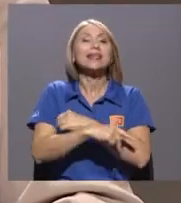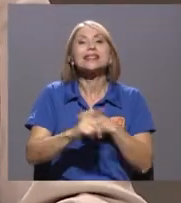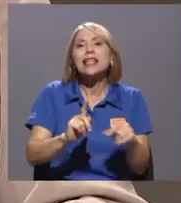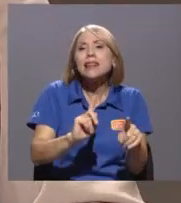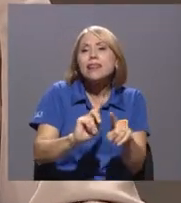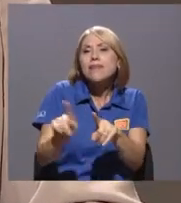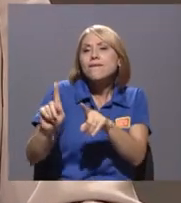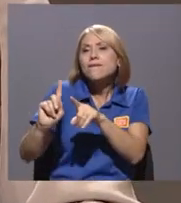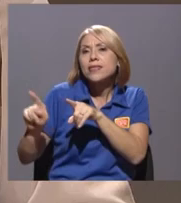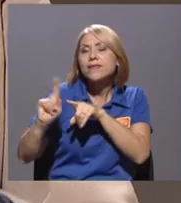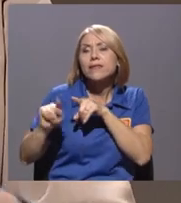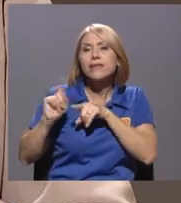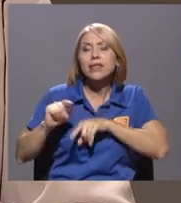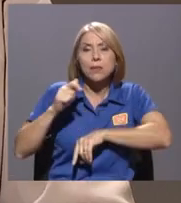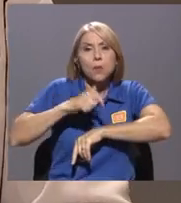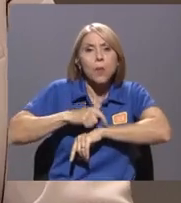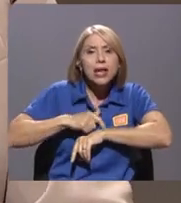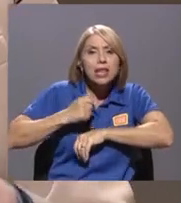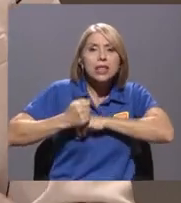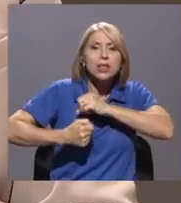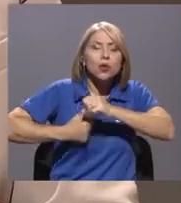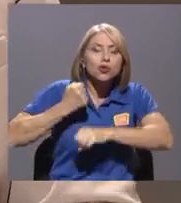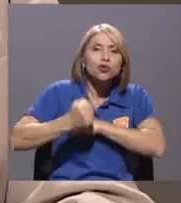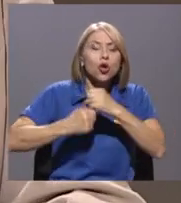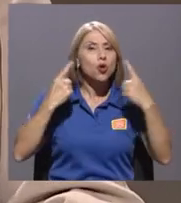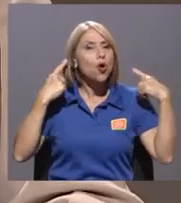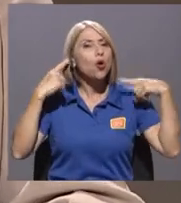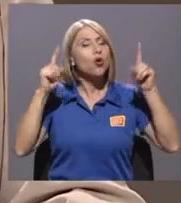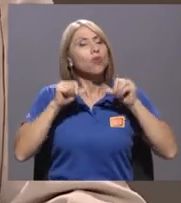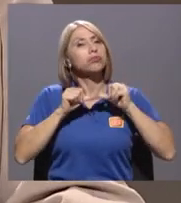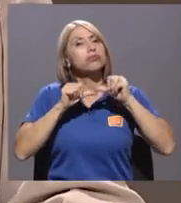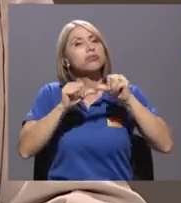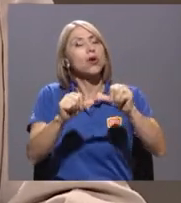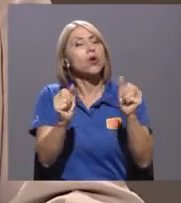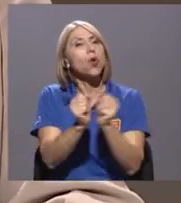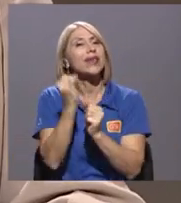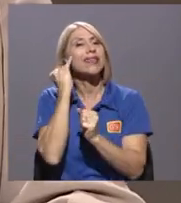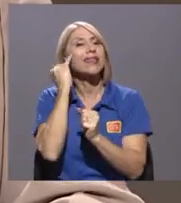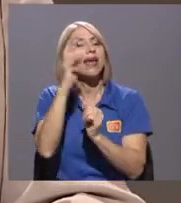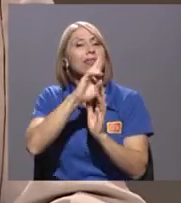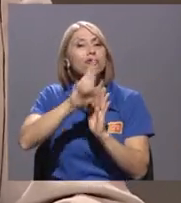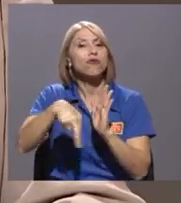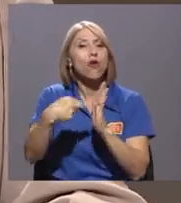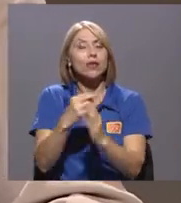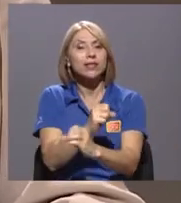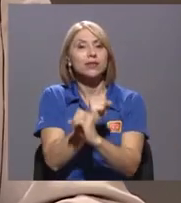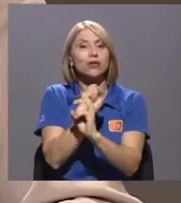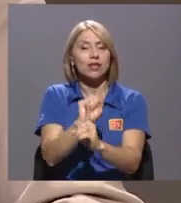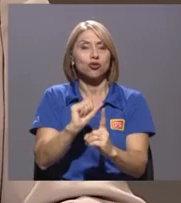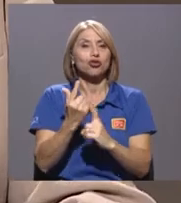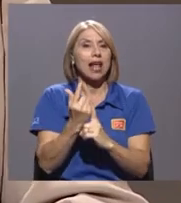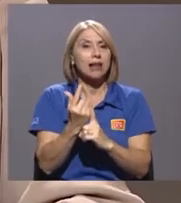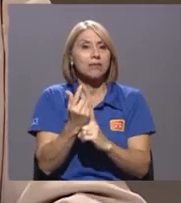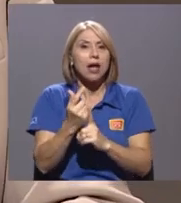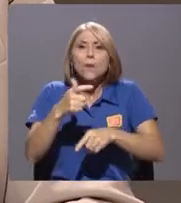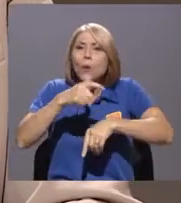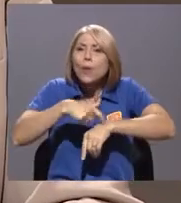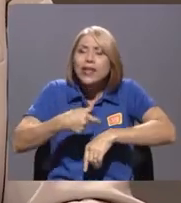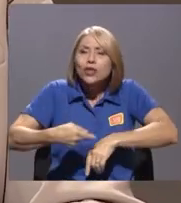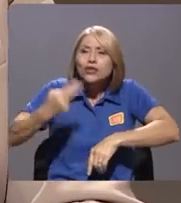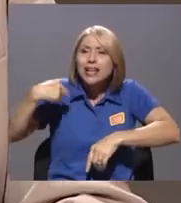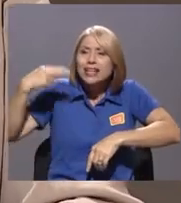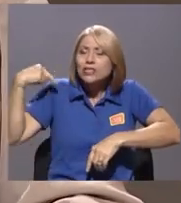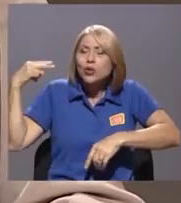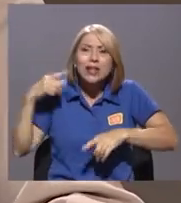sostener esa idea original de cuál era el rol que la seguridad social debería de tener a lo largo de momentos muy distintos de la historia con